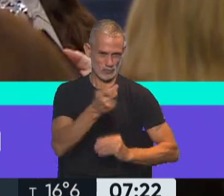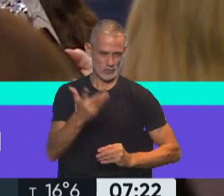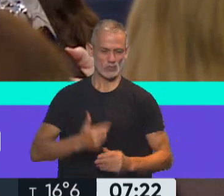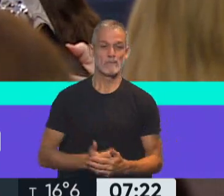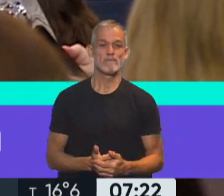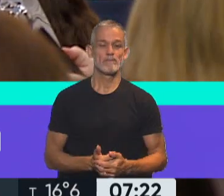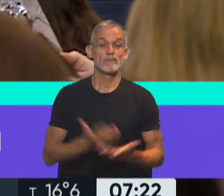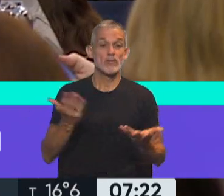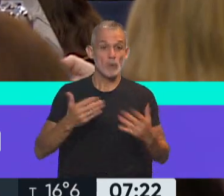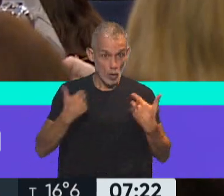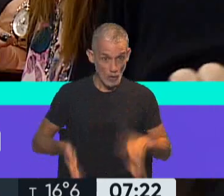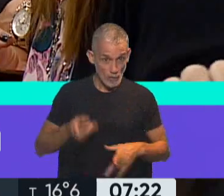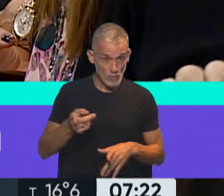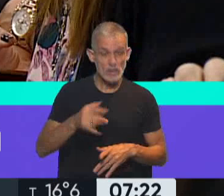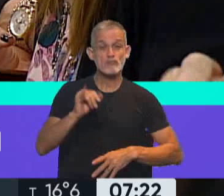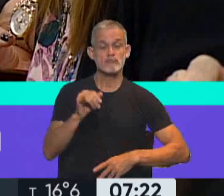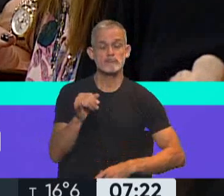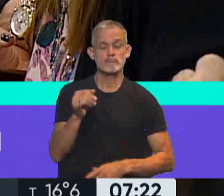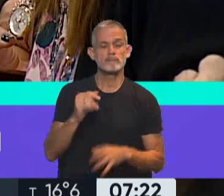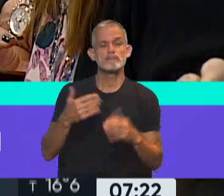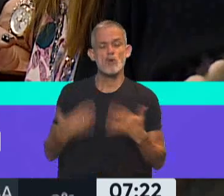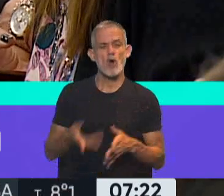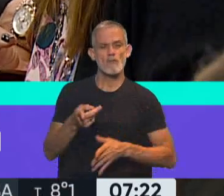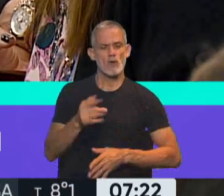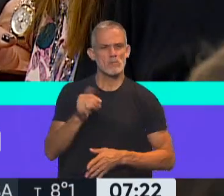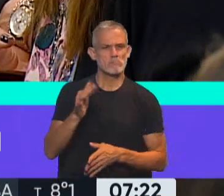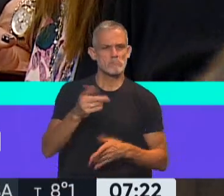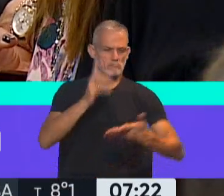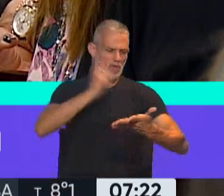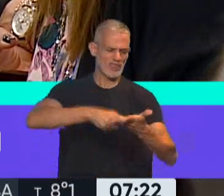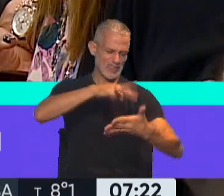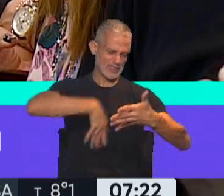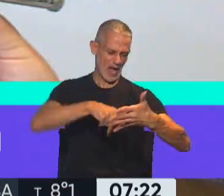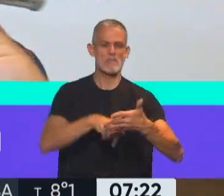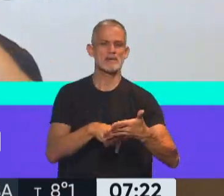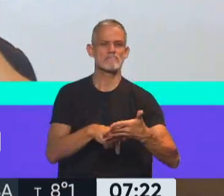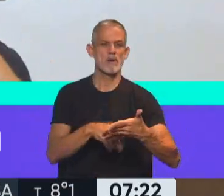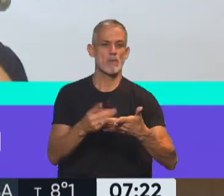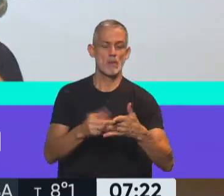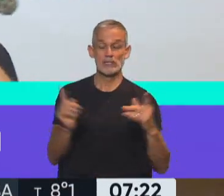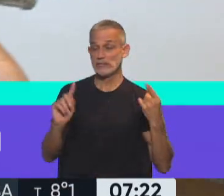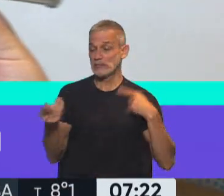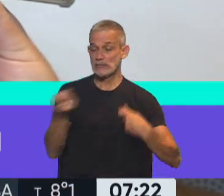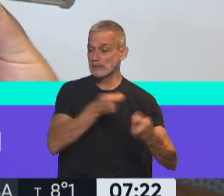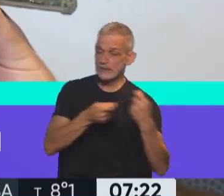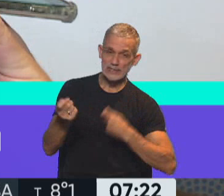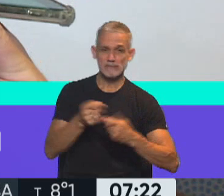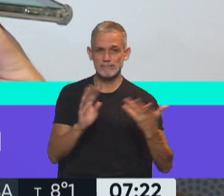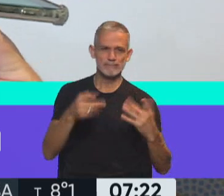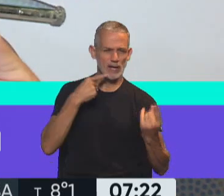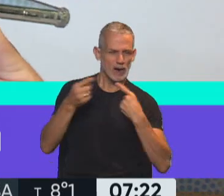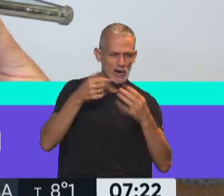volvía con el dictamen sí con conformidad porque ha sido un arduo e intercambio de